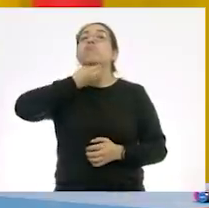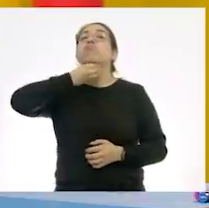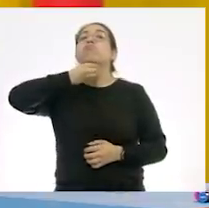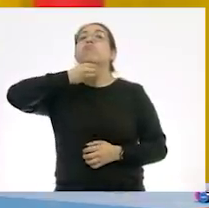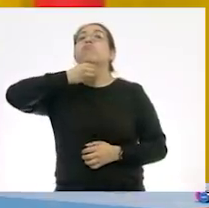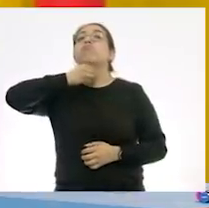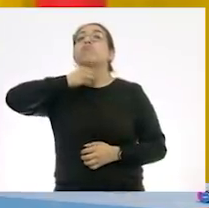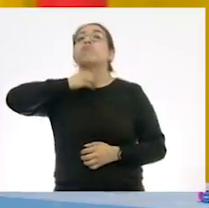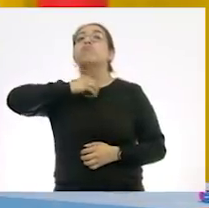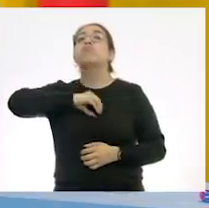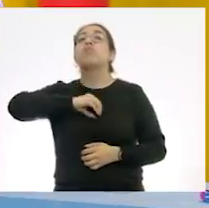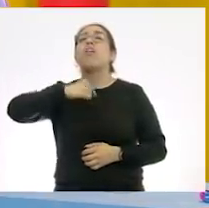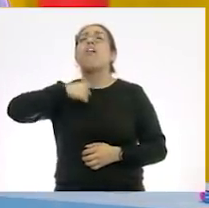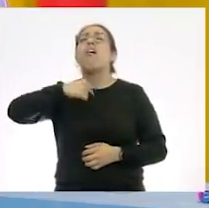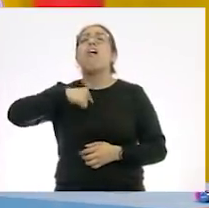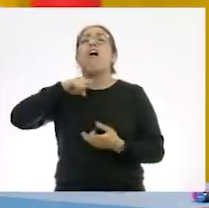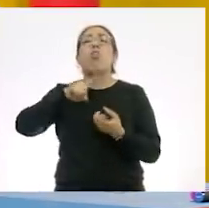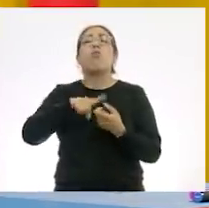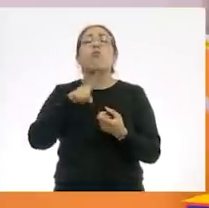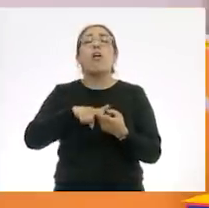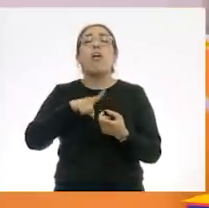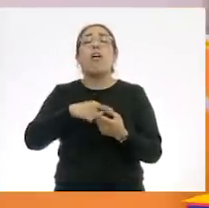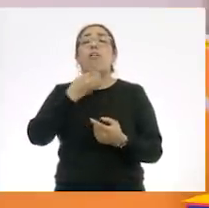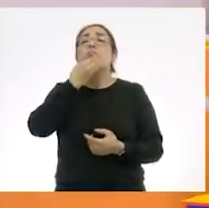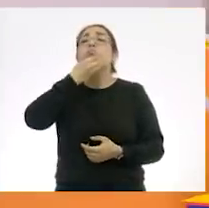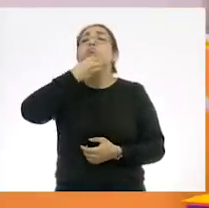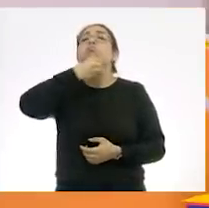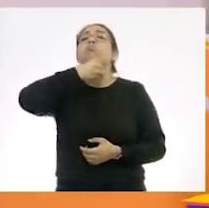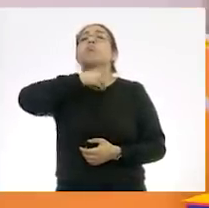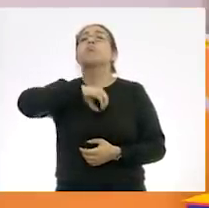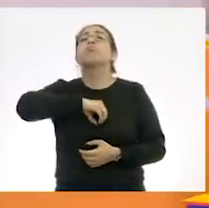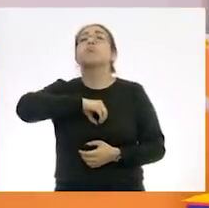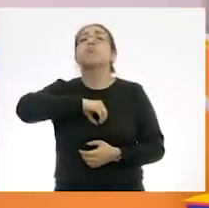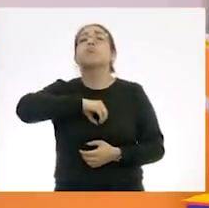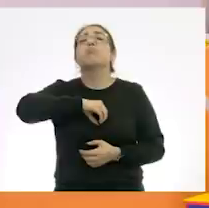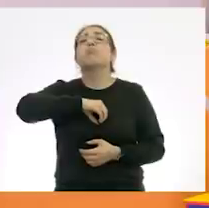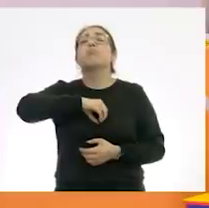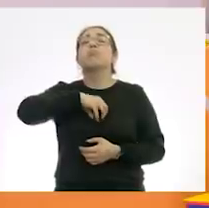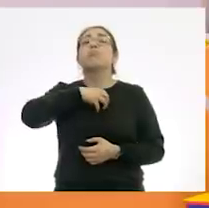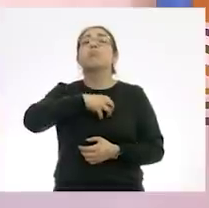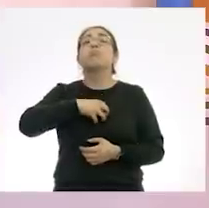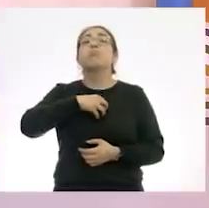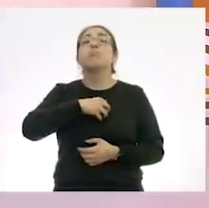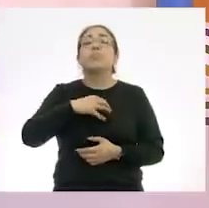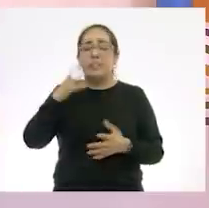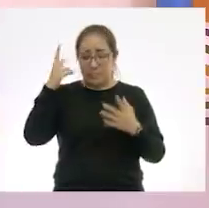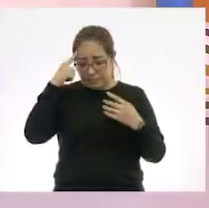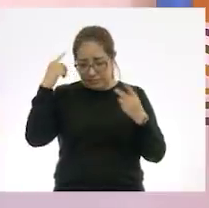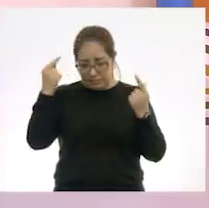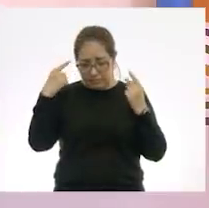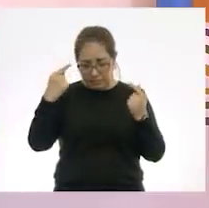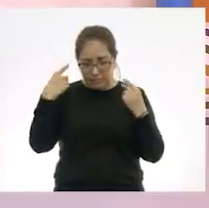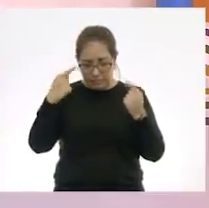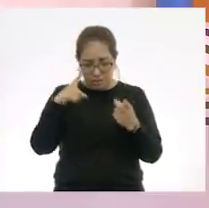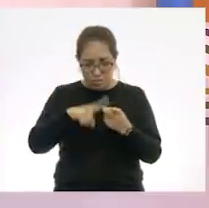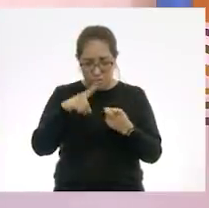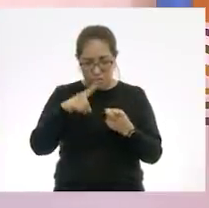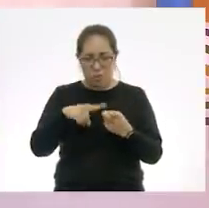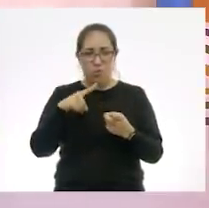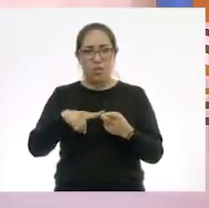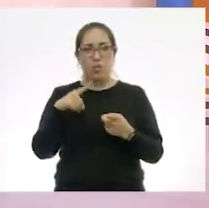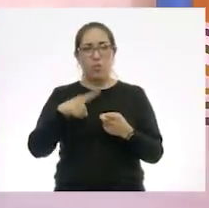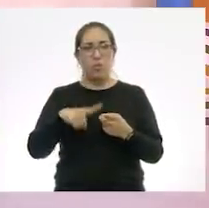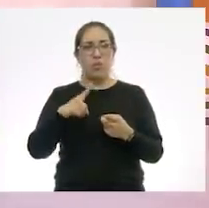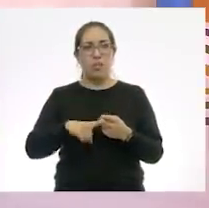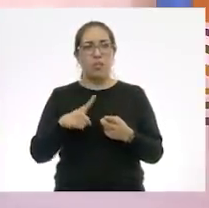¿A pasarlo? ¿A dónde lo pasa? Lo va a llevar hasta... ¡Ay! Recuérdenme en casa. ¿A dónde lo llevaba? ¿A dónde lo